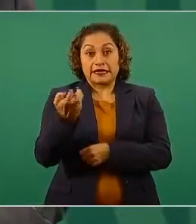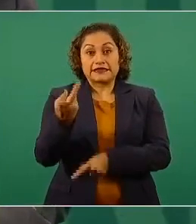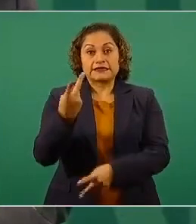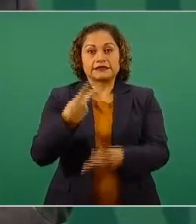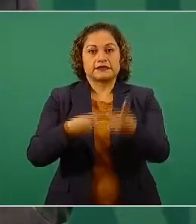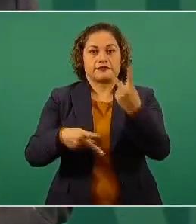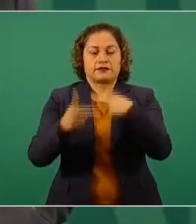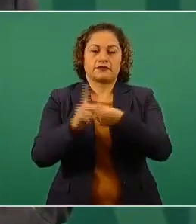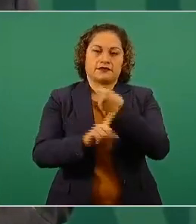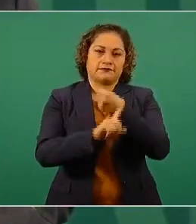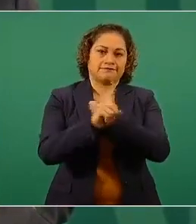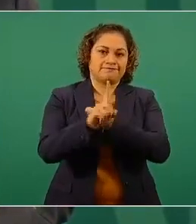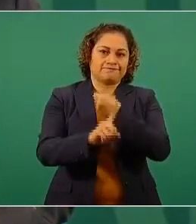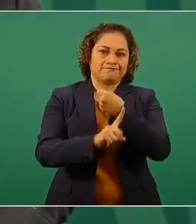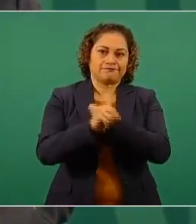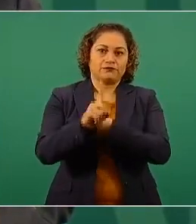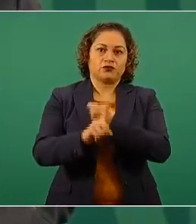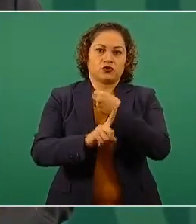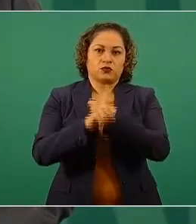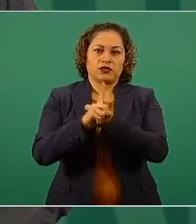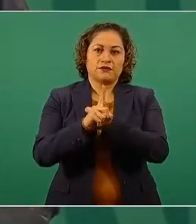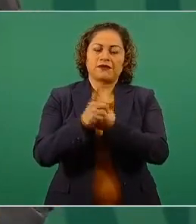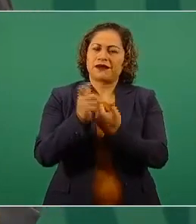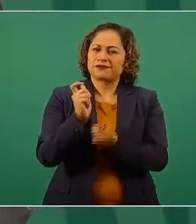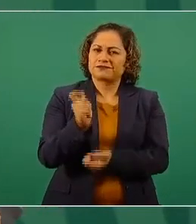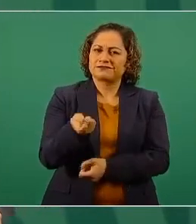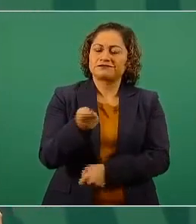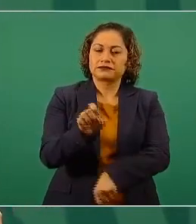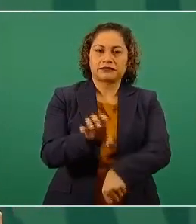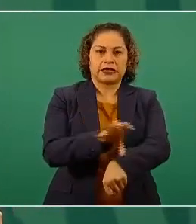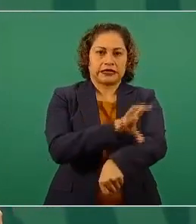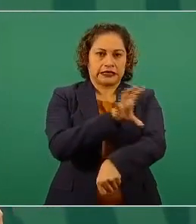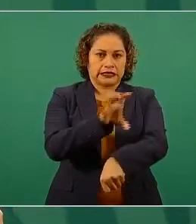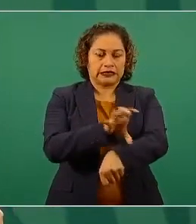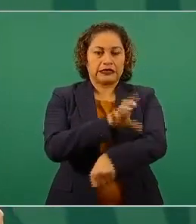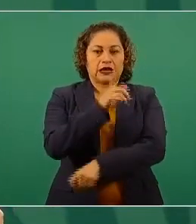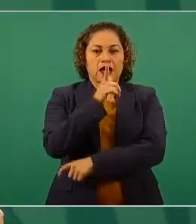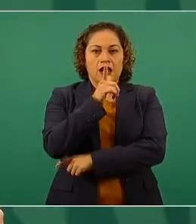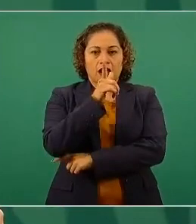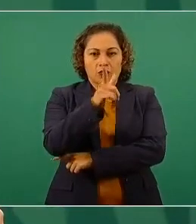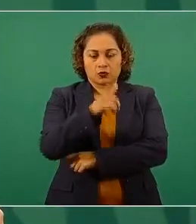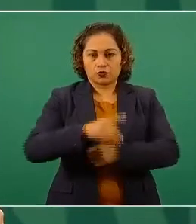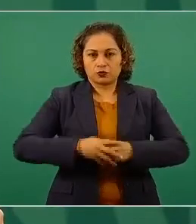dejar sin energía eléctrica a